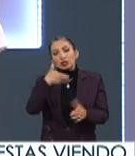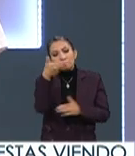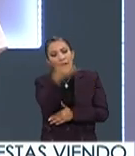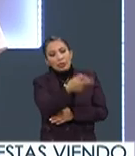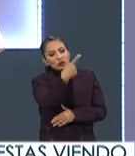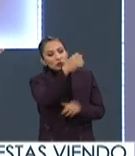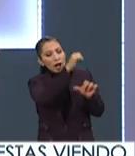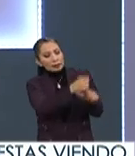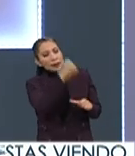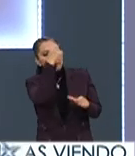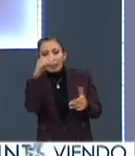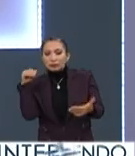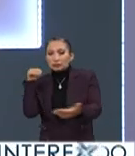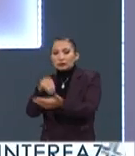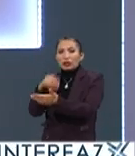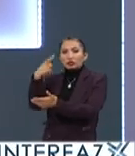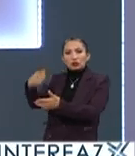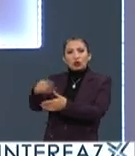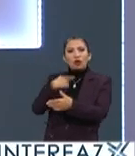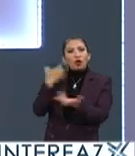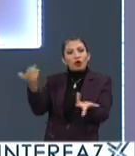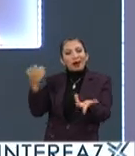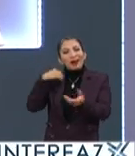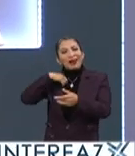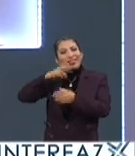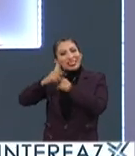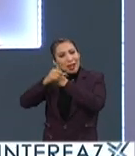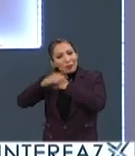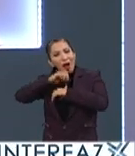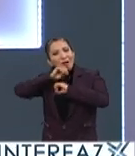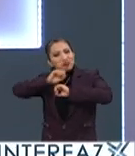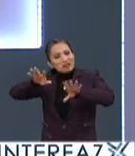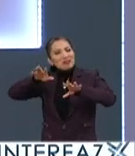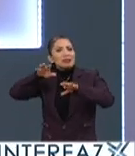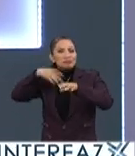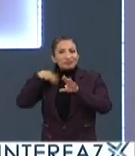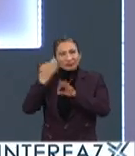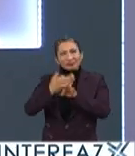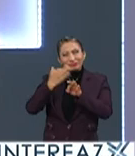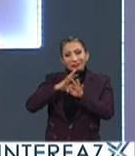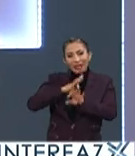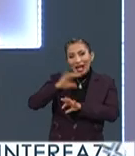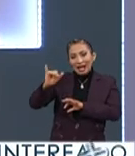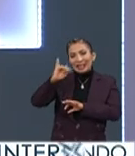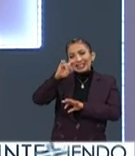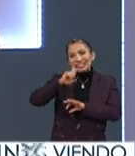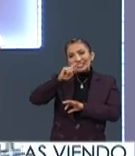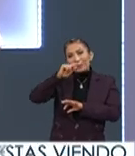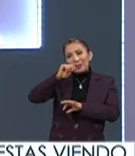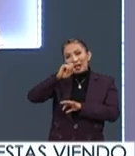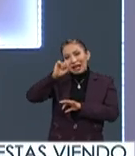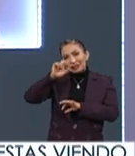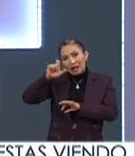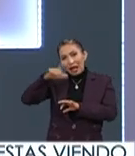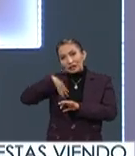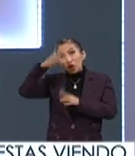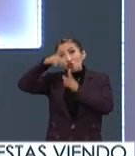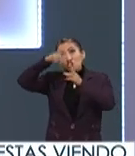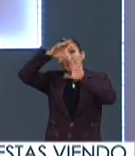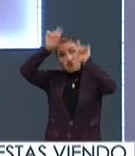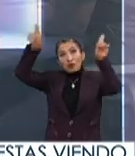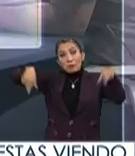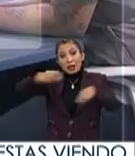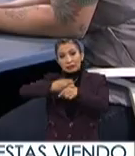piden su arte para incluirlo en sus spots de televisión, etcétera. Ahorita, de hecho, creo que está en Ixtapan de la Sal, haciendo allá un mural para